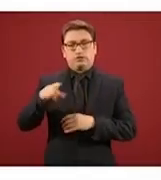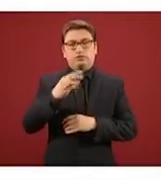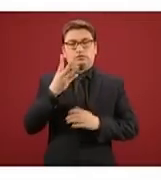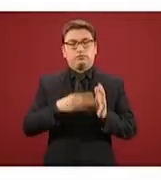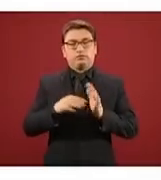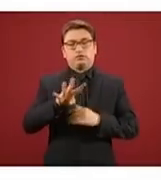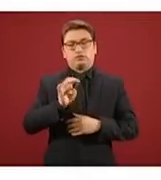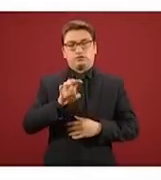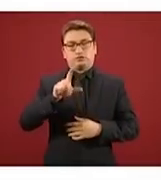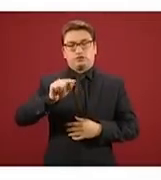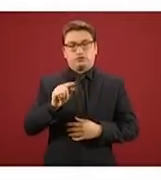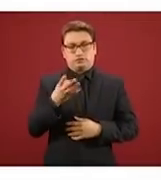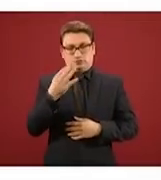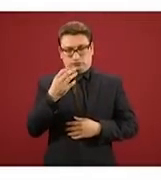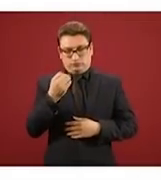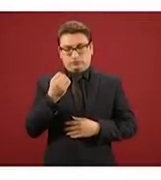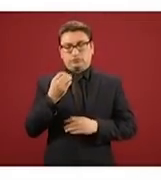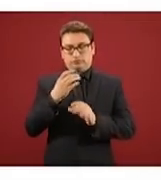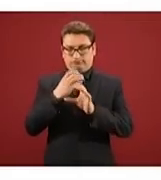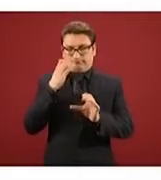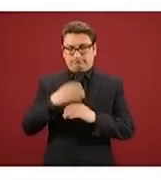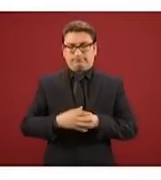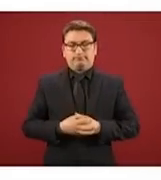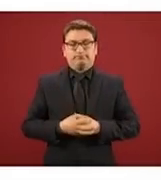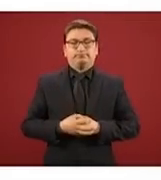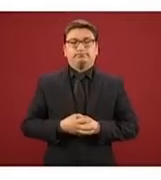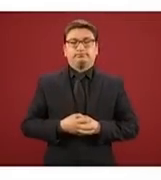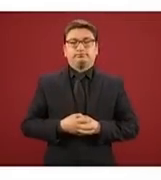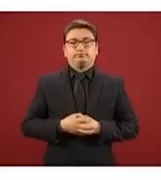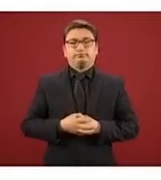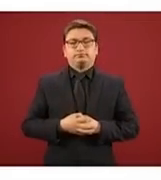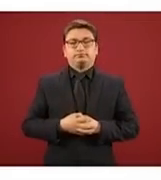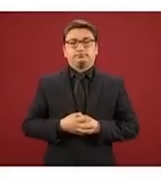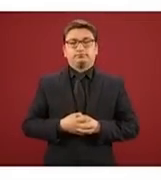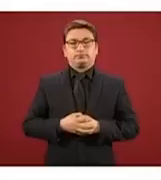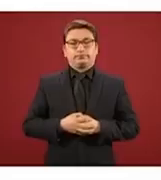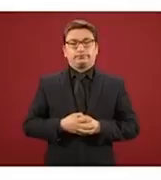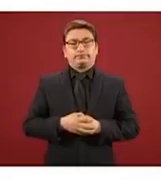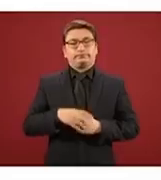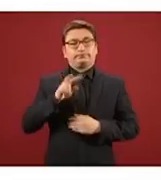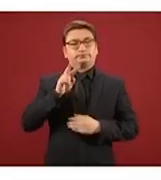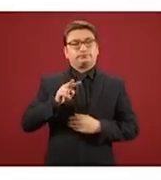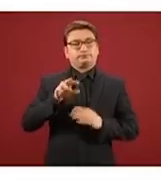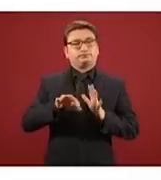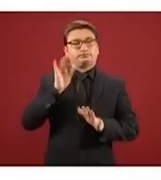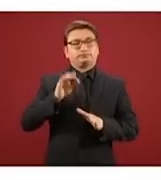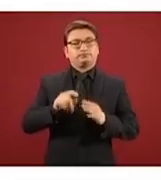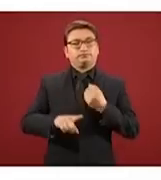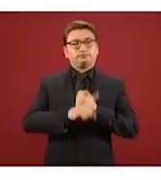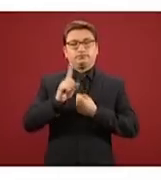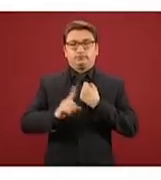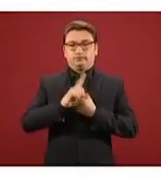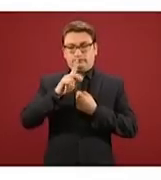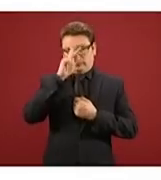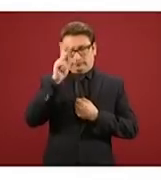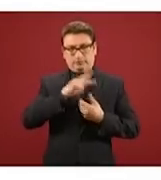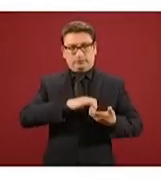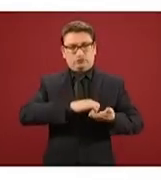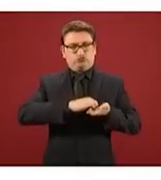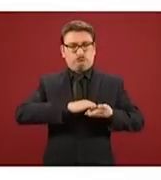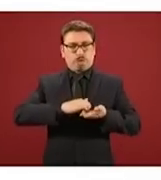479 autobuses y aquí destacó el problema serio de los tractocamiones fueron